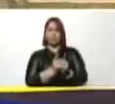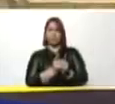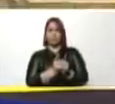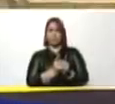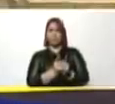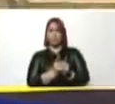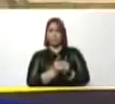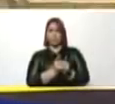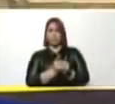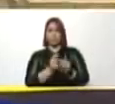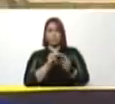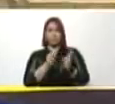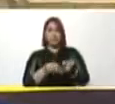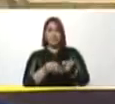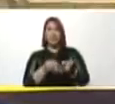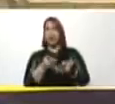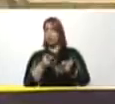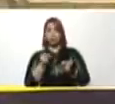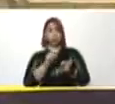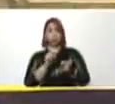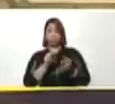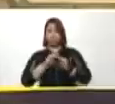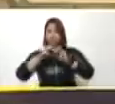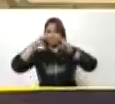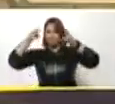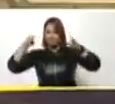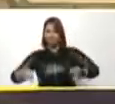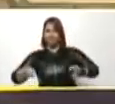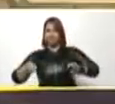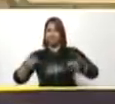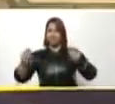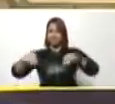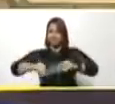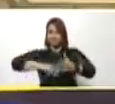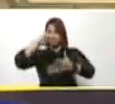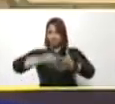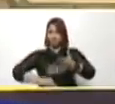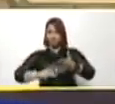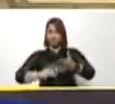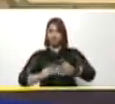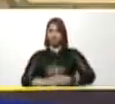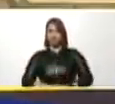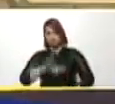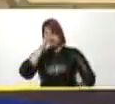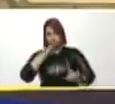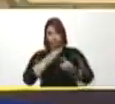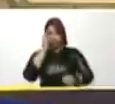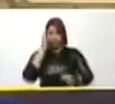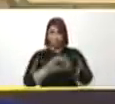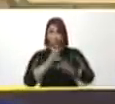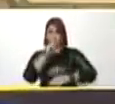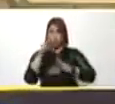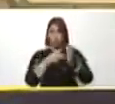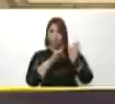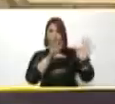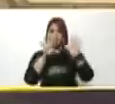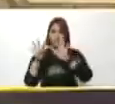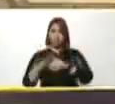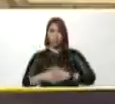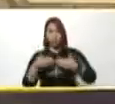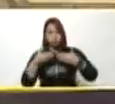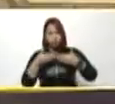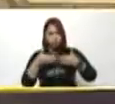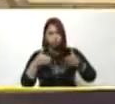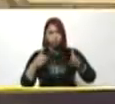¿Qué mesita? Nada, mesota. Porque los acuerdos firmados en el marco de septiembre de 2019 le abrieron